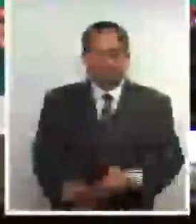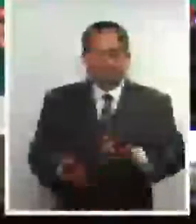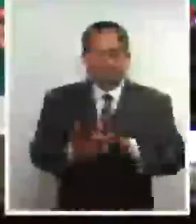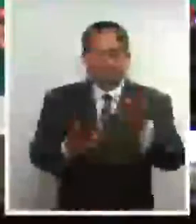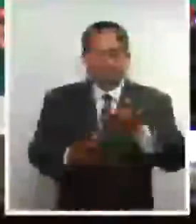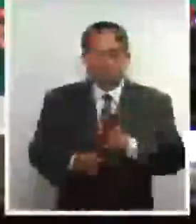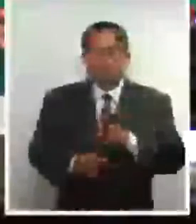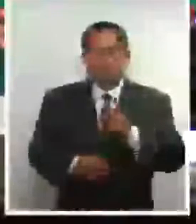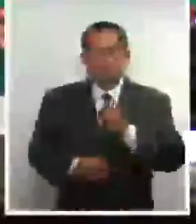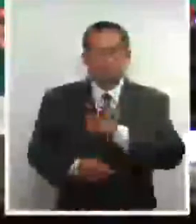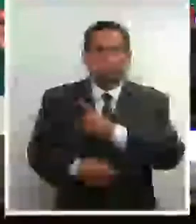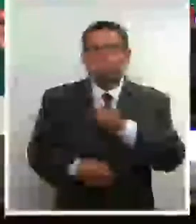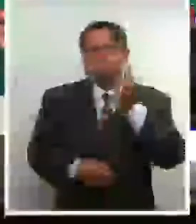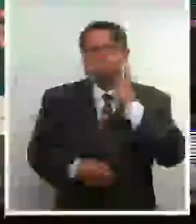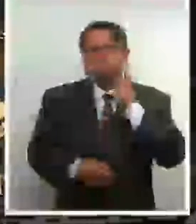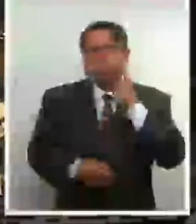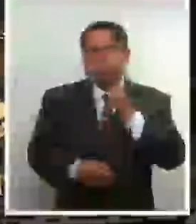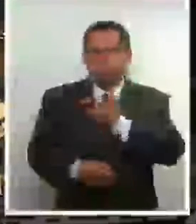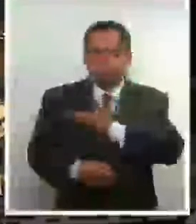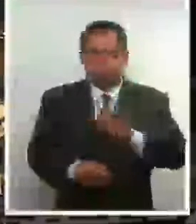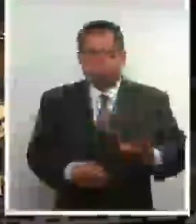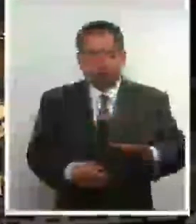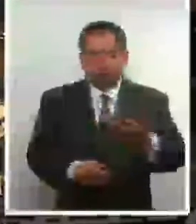Gracias, diputado presidente.